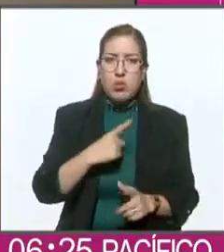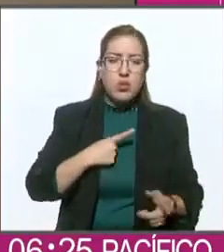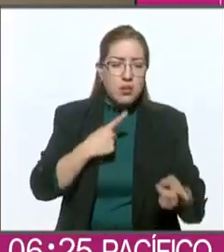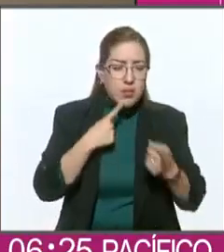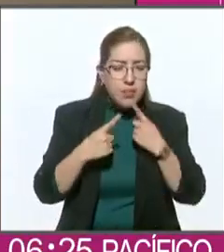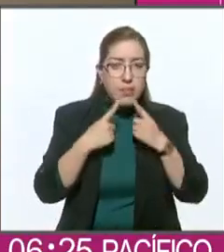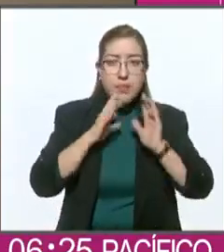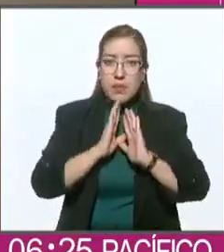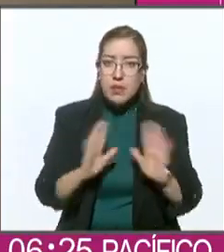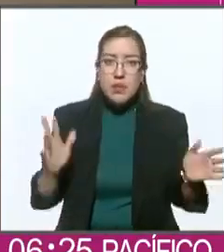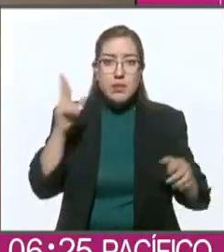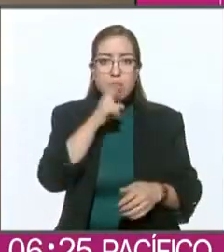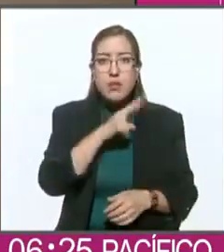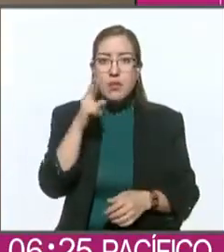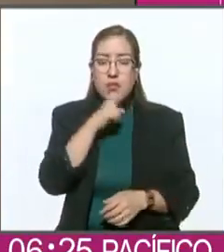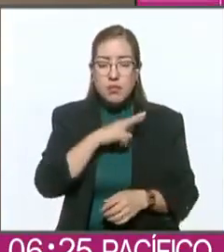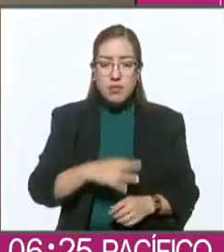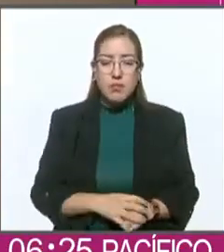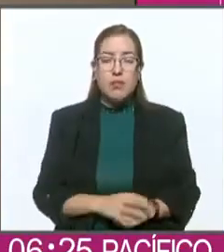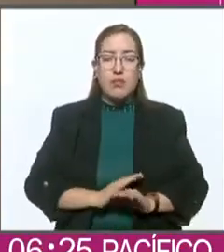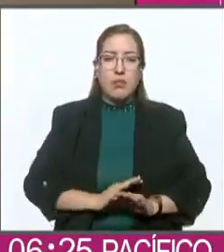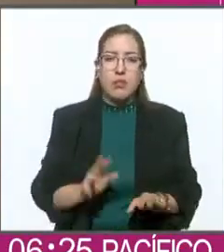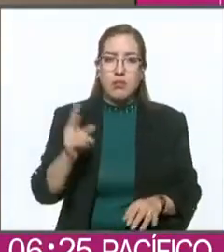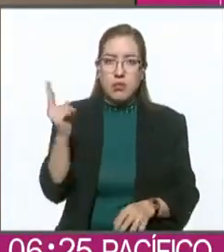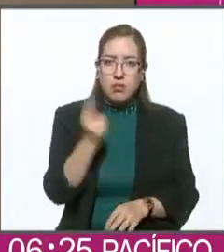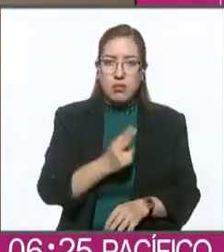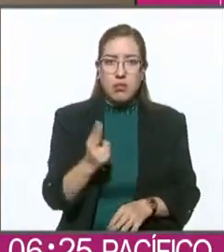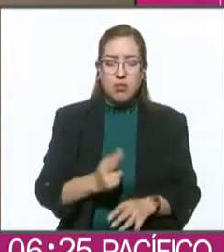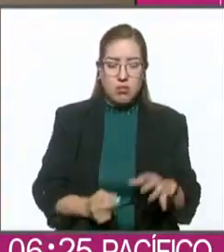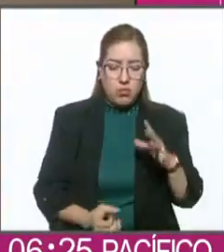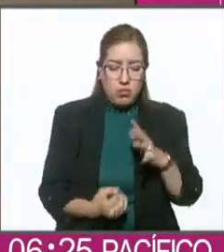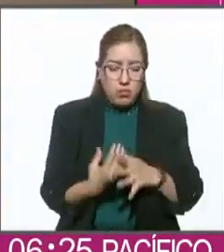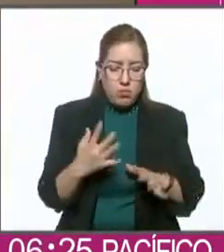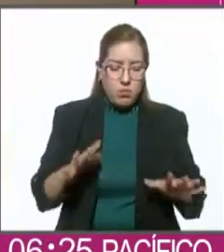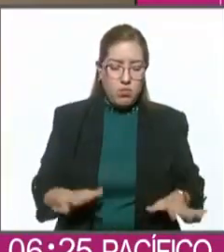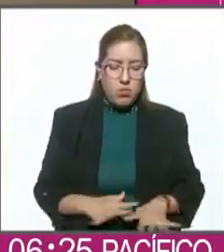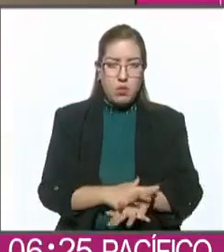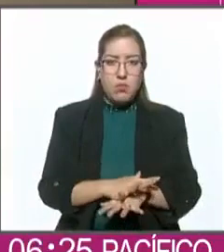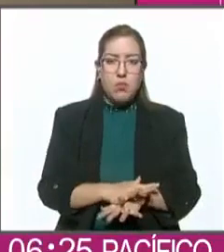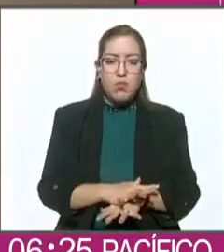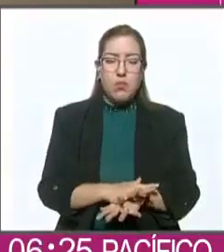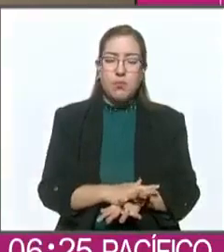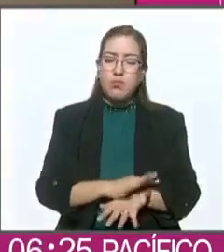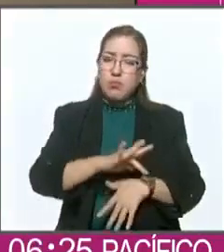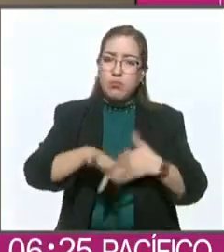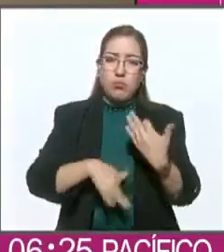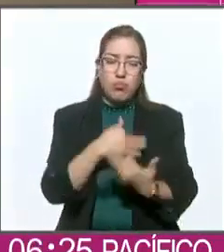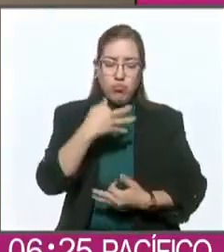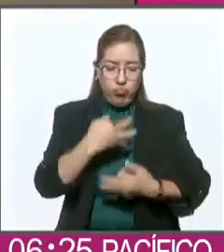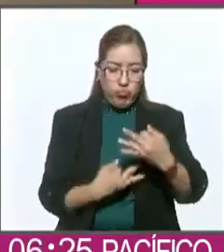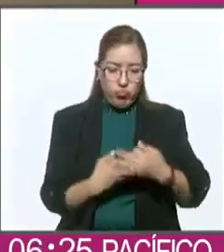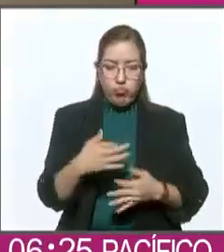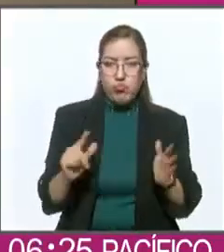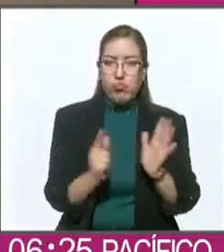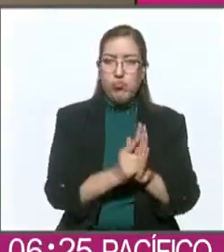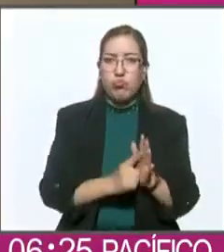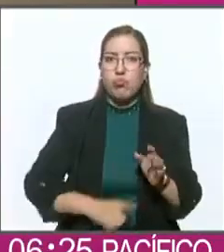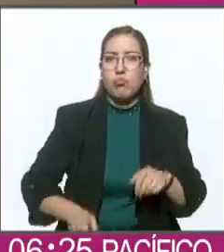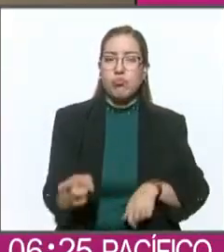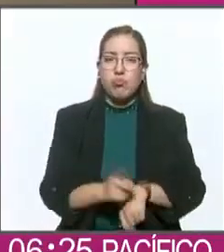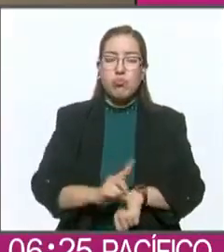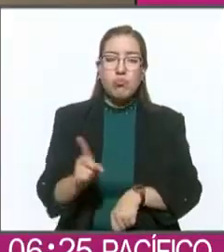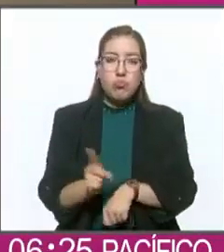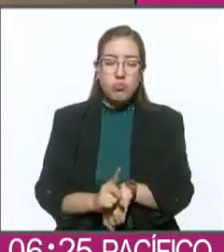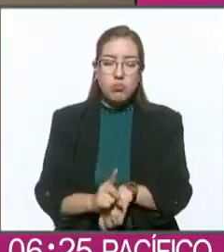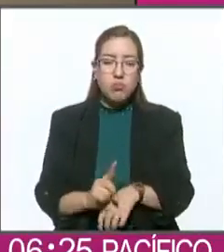manera ya inmediata la necesidad de una reforma al Poder Judicial. Todos los días, los acontecimientos